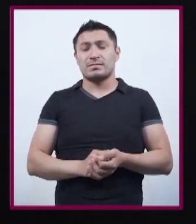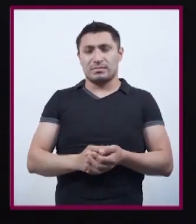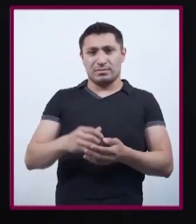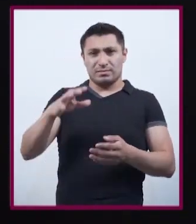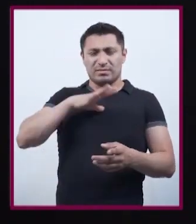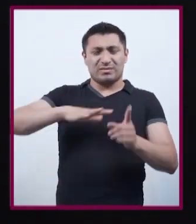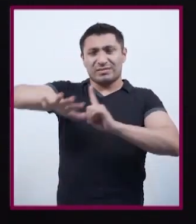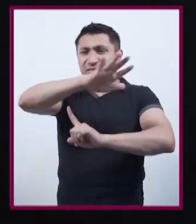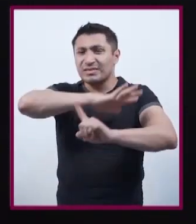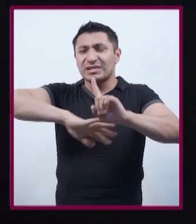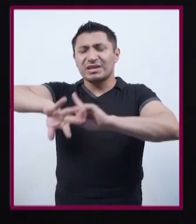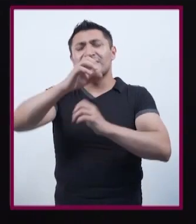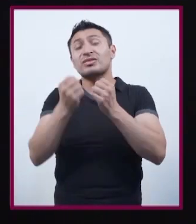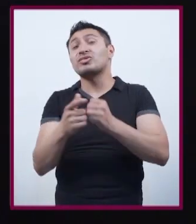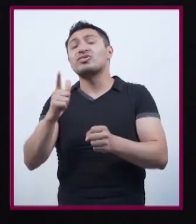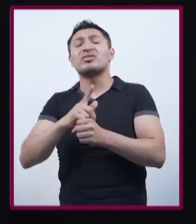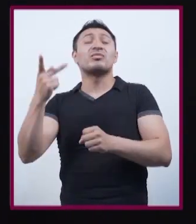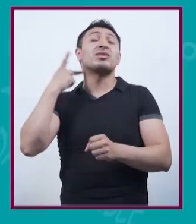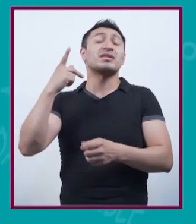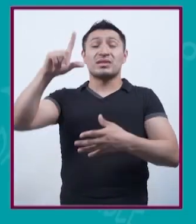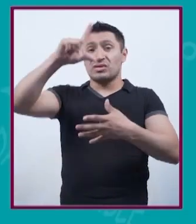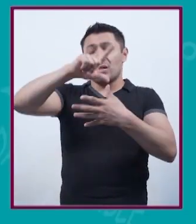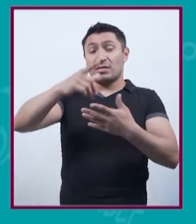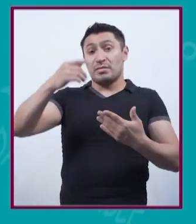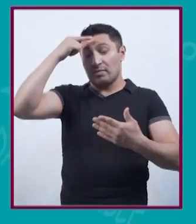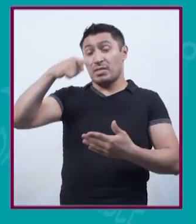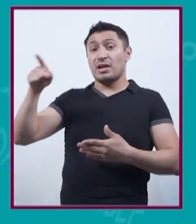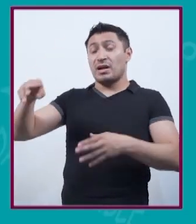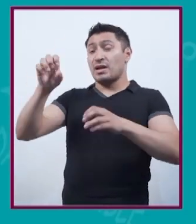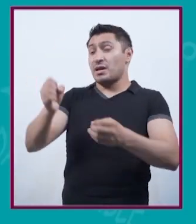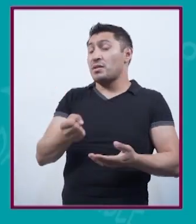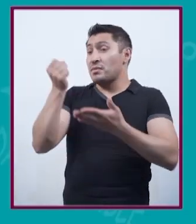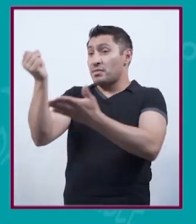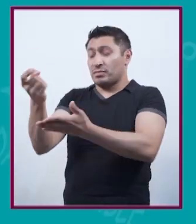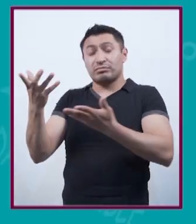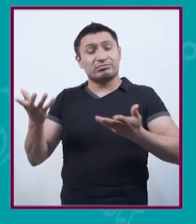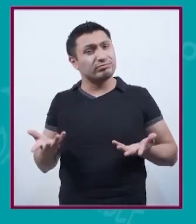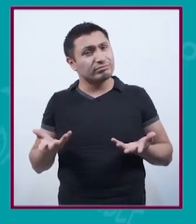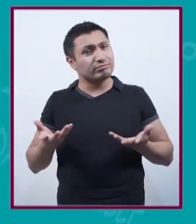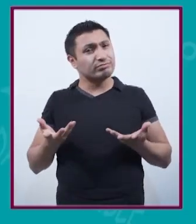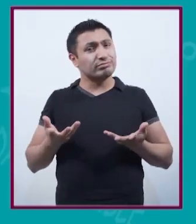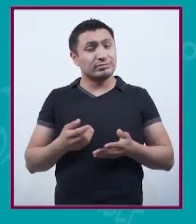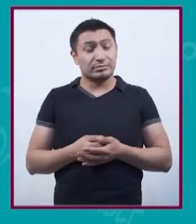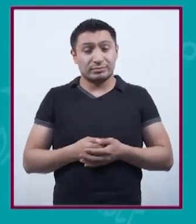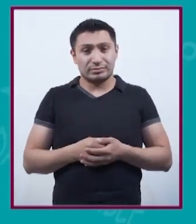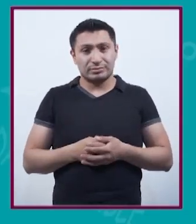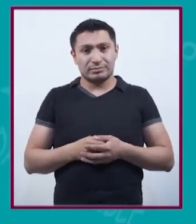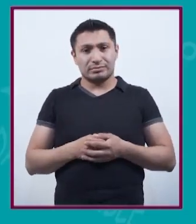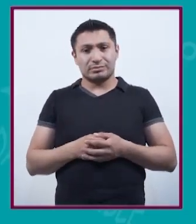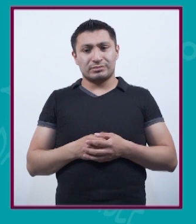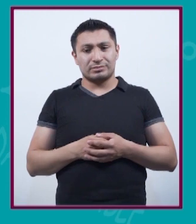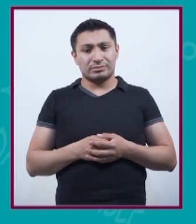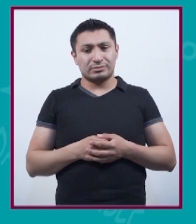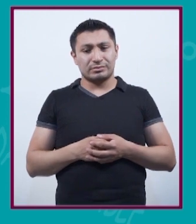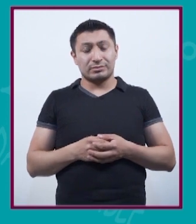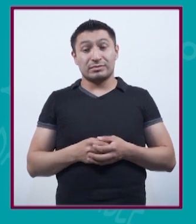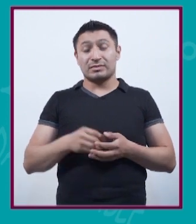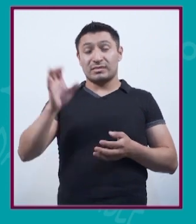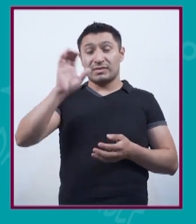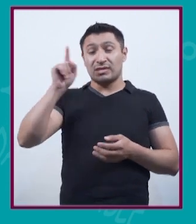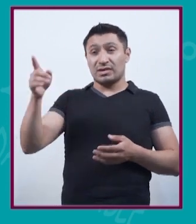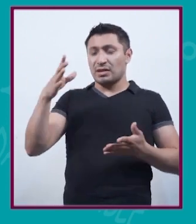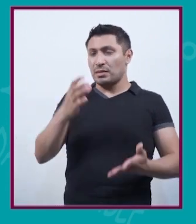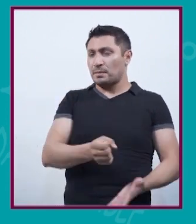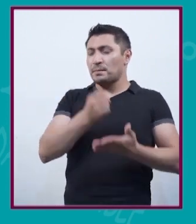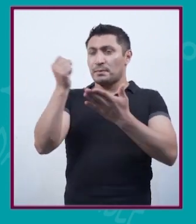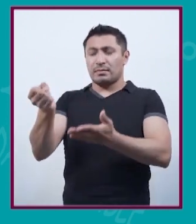Nobel en voz de nuestro especialista. ¿Influyó el contexto social y político de América Latina en el premio Nobel que recibió